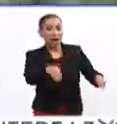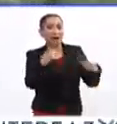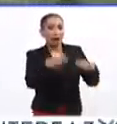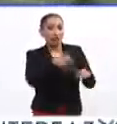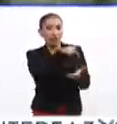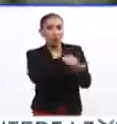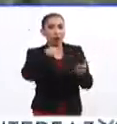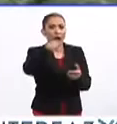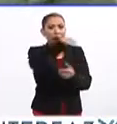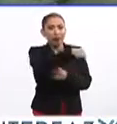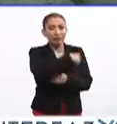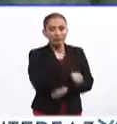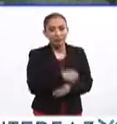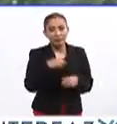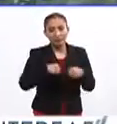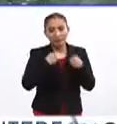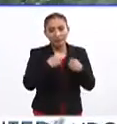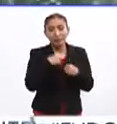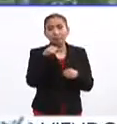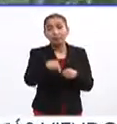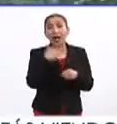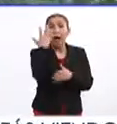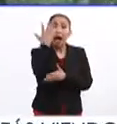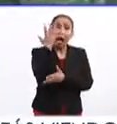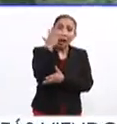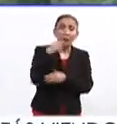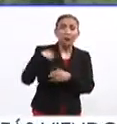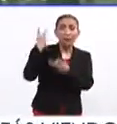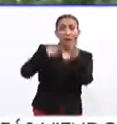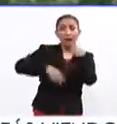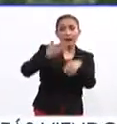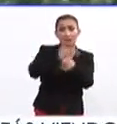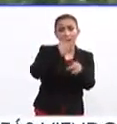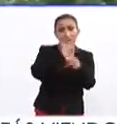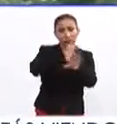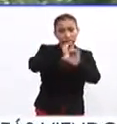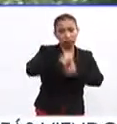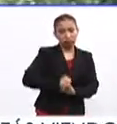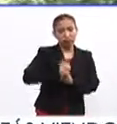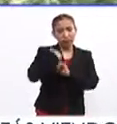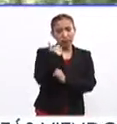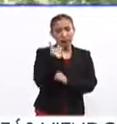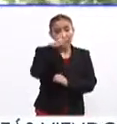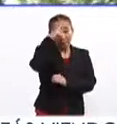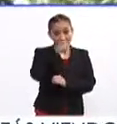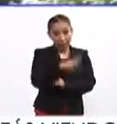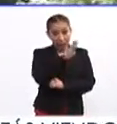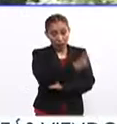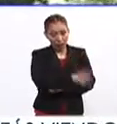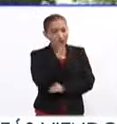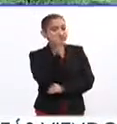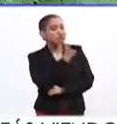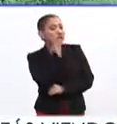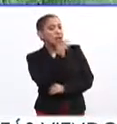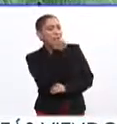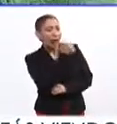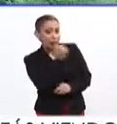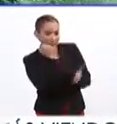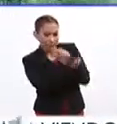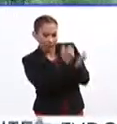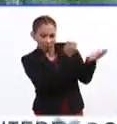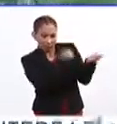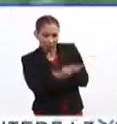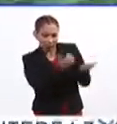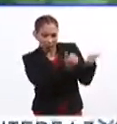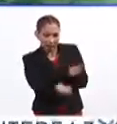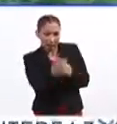mercados locales. Gran parte de los árboles provienen de Estados Unidos. Las autoridades forestales mexicanas verifican cada enmarque que llega al